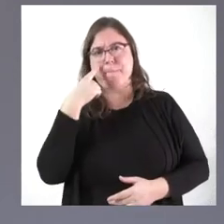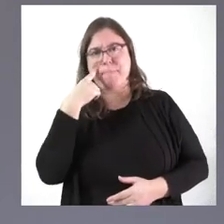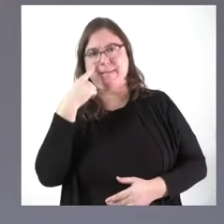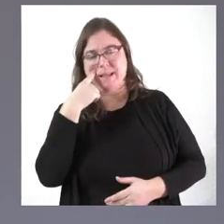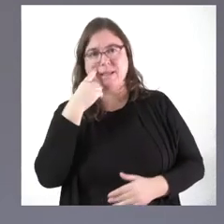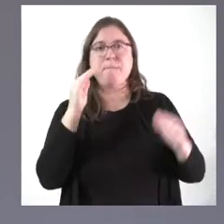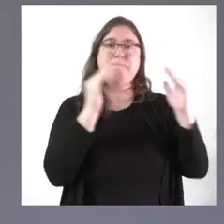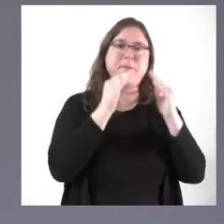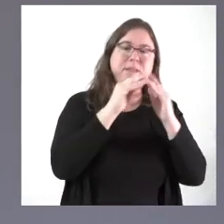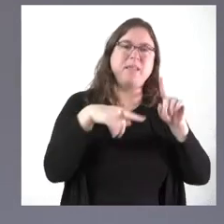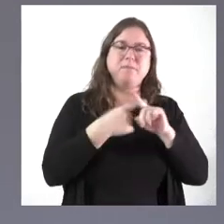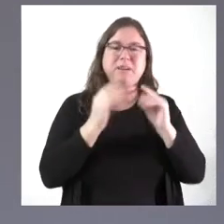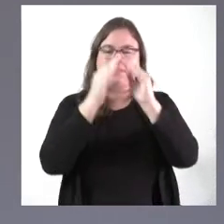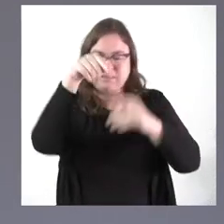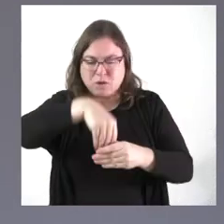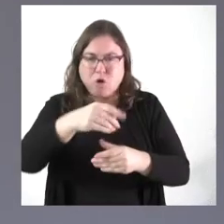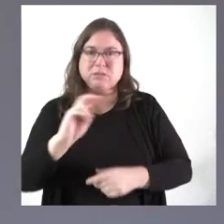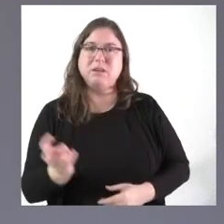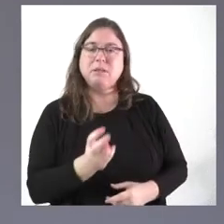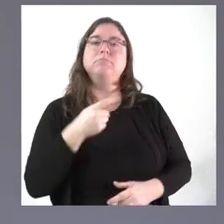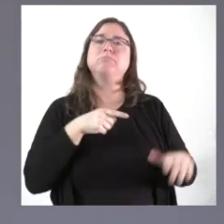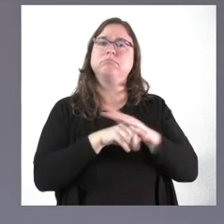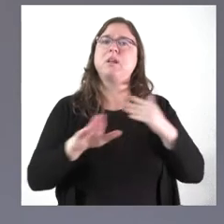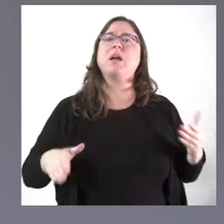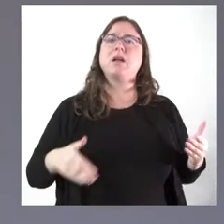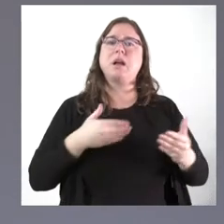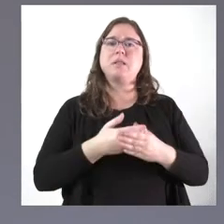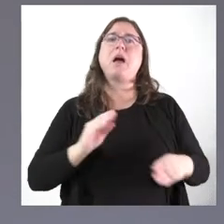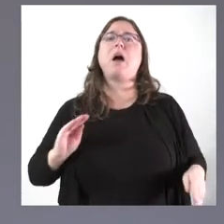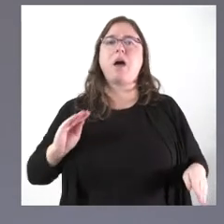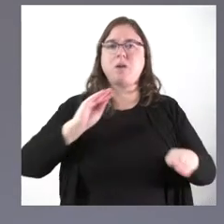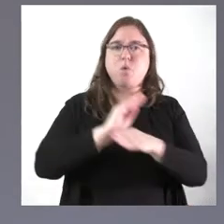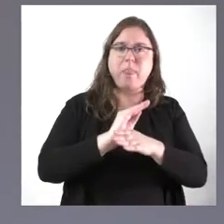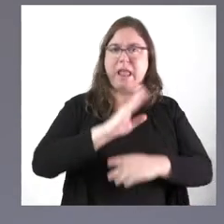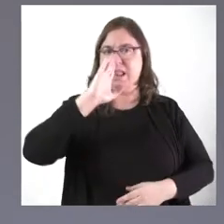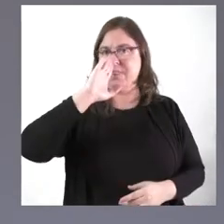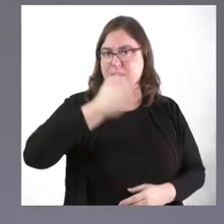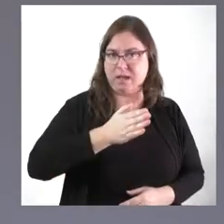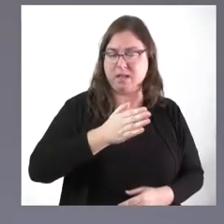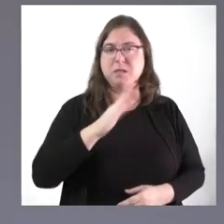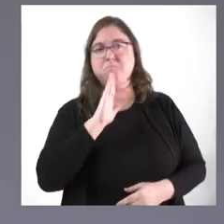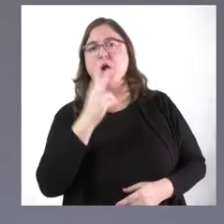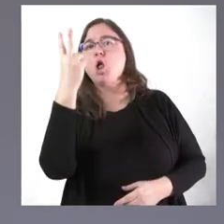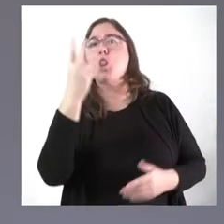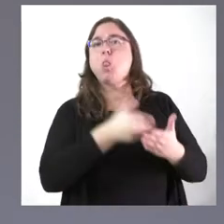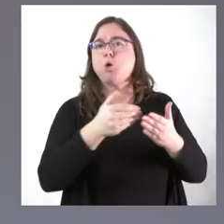solo viviendas sino también los enseres hasta 15.000 euros está tramitándose las distintas ayudas directas en torno a dos millones de hay 20 expedientes